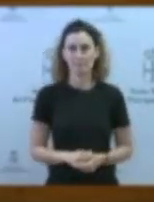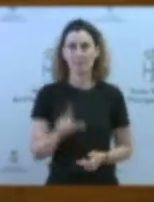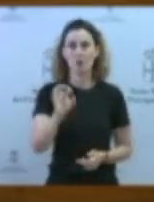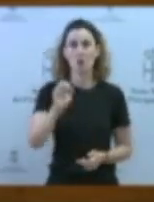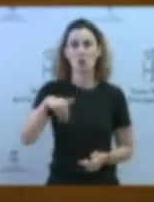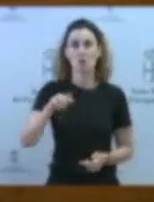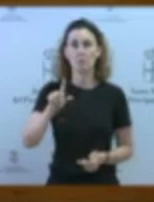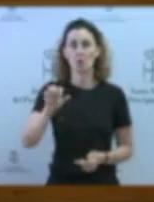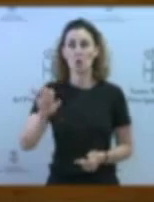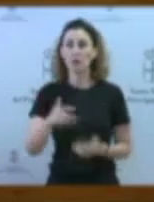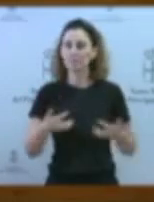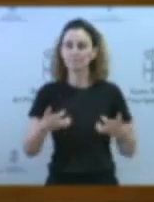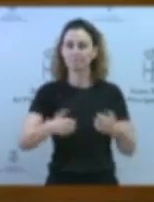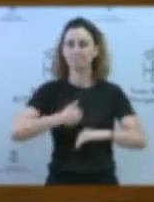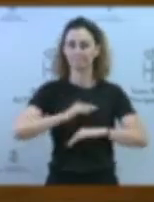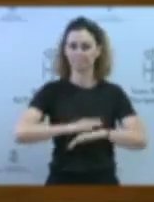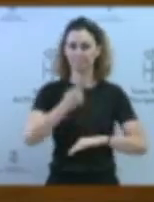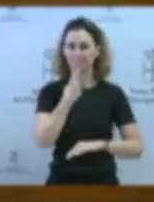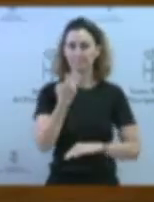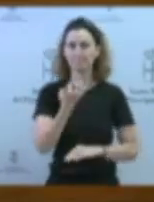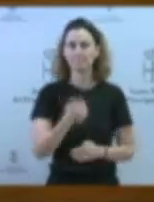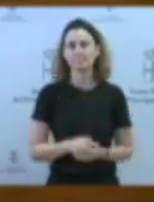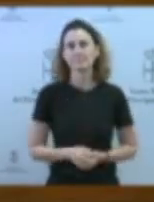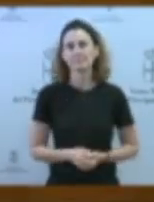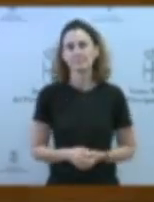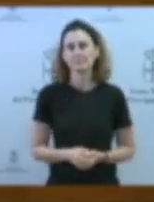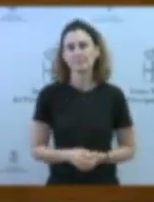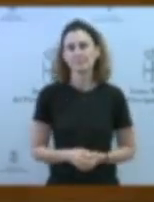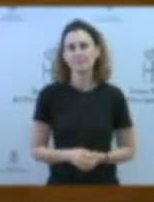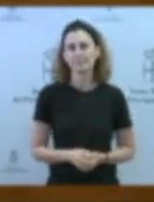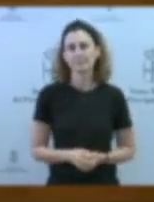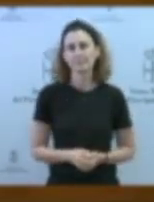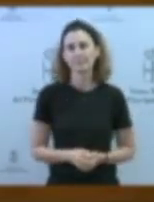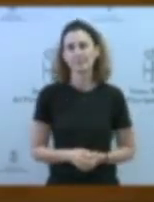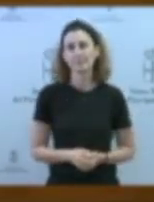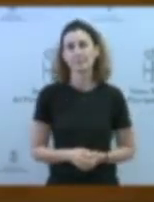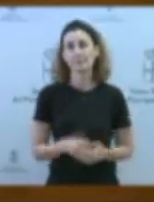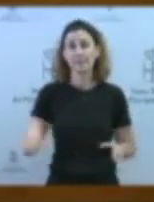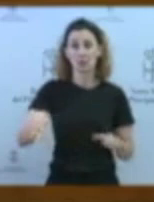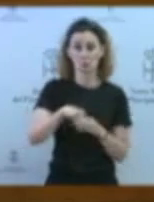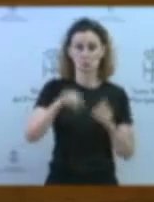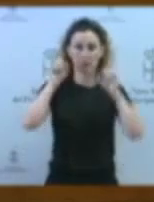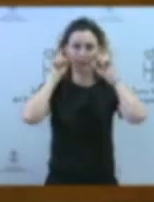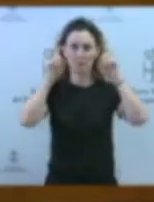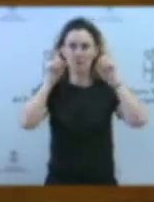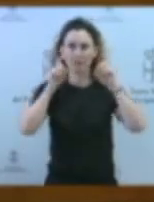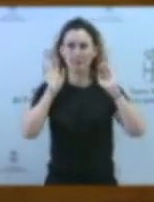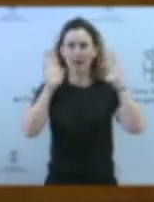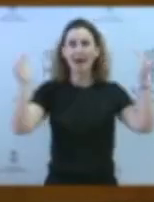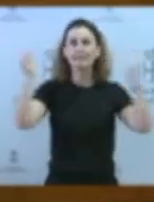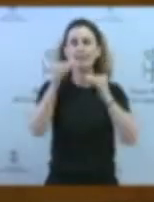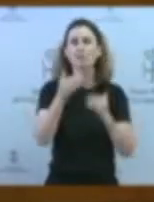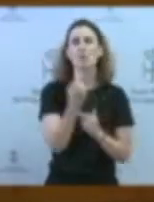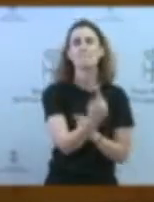texto, se pondrá especial énfasis en garantizar la inclusión educativa, en la atención personalizada, en la prevención de las dificultades